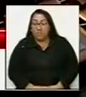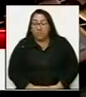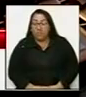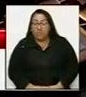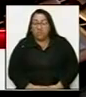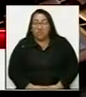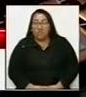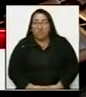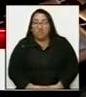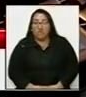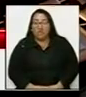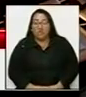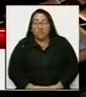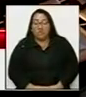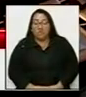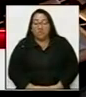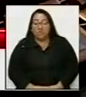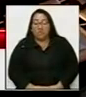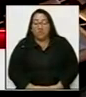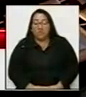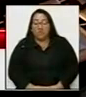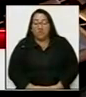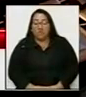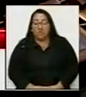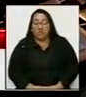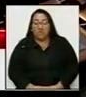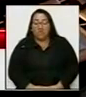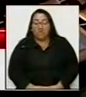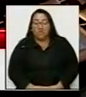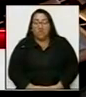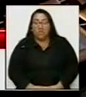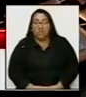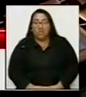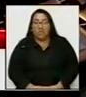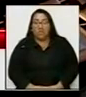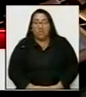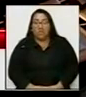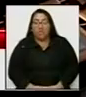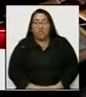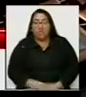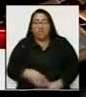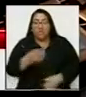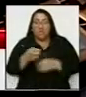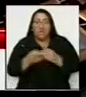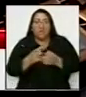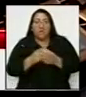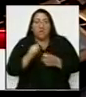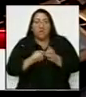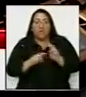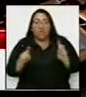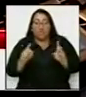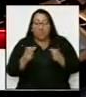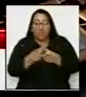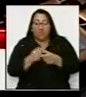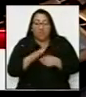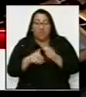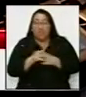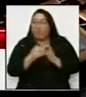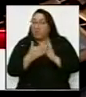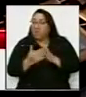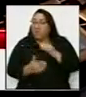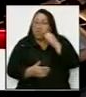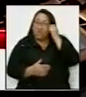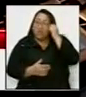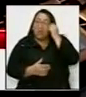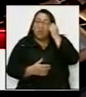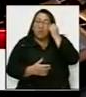Hay que señalar, correcto, que esto entonces también ha generado un amplio debate de respecto el a la igualdad y no la discriminación y a la que